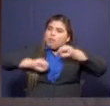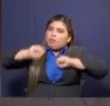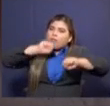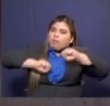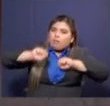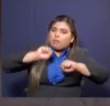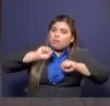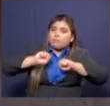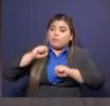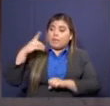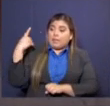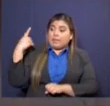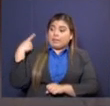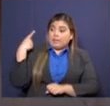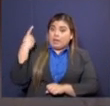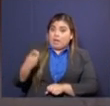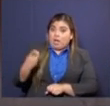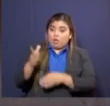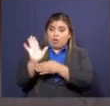ningún director de medios,